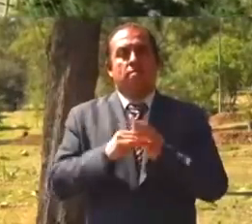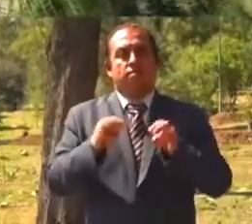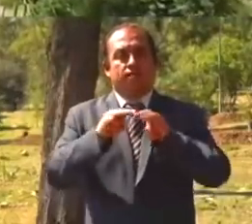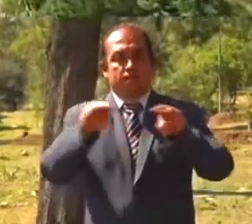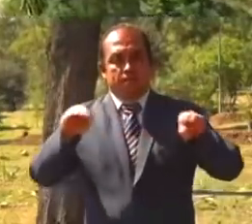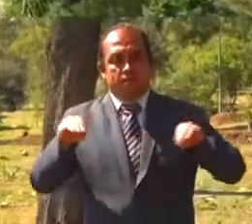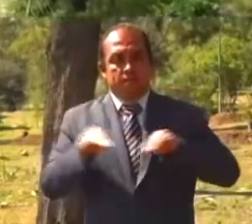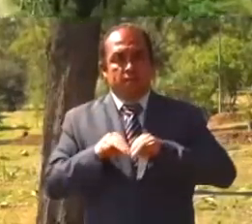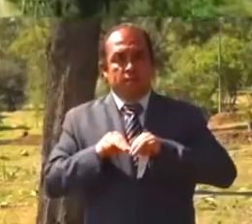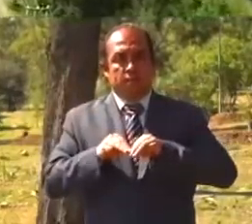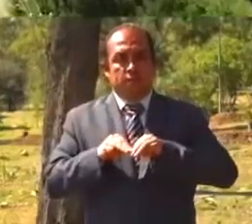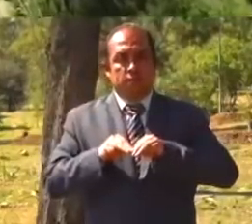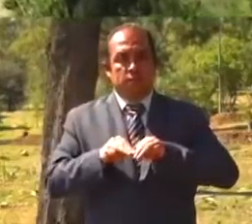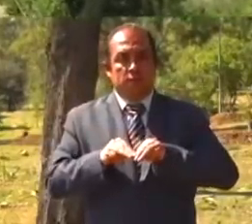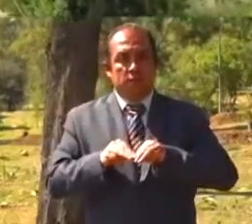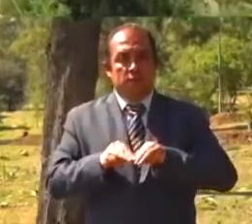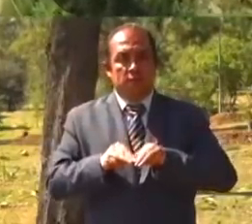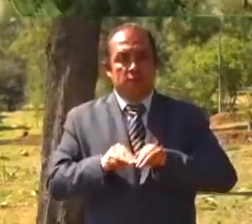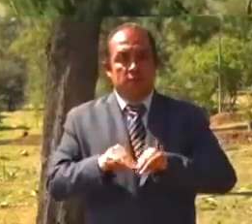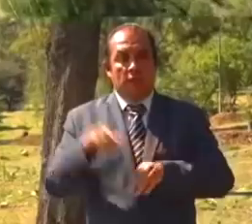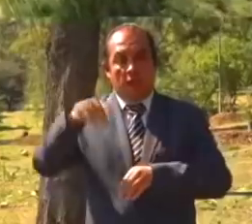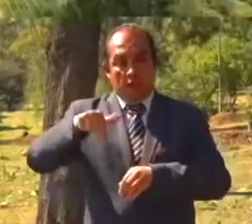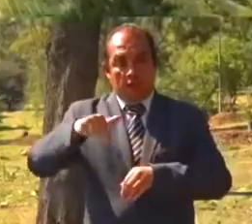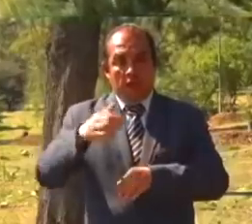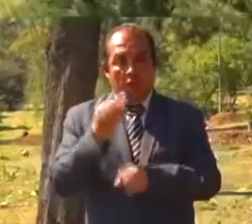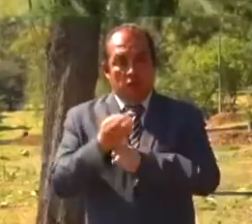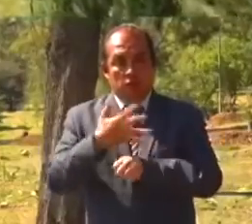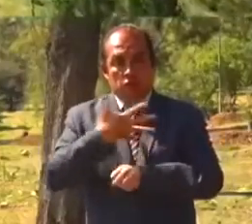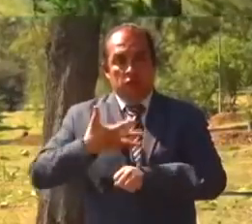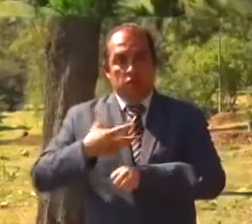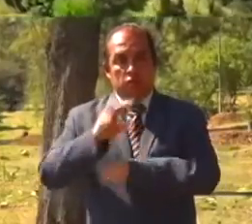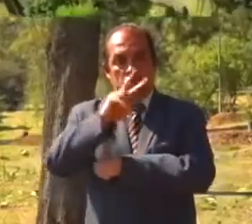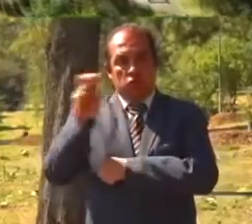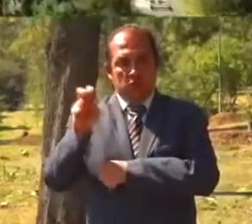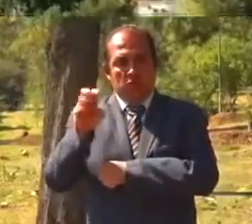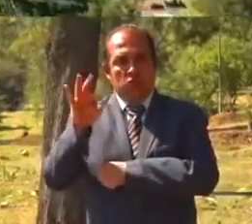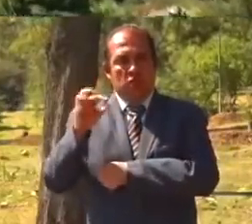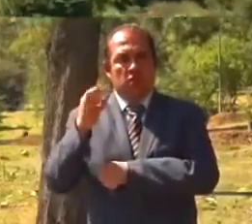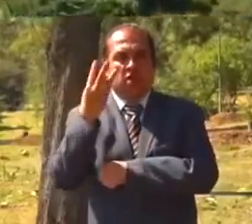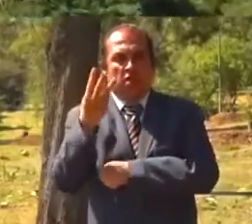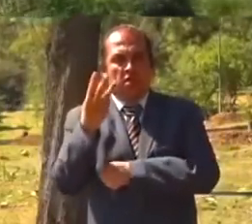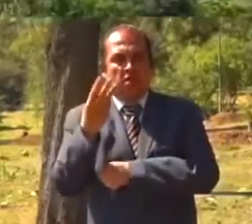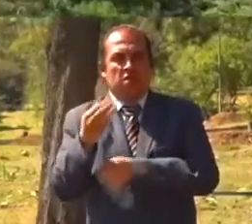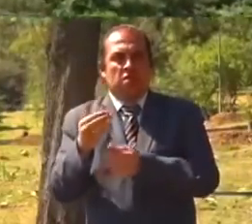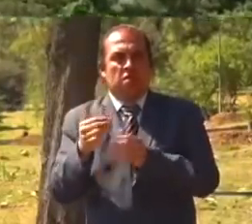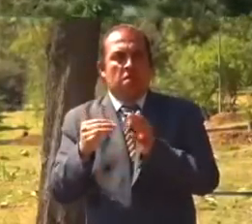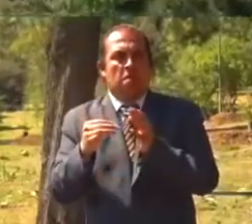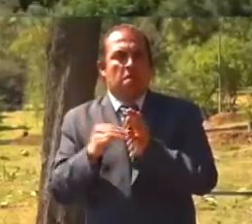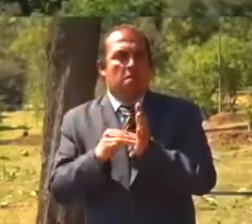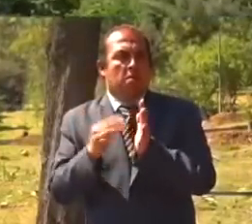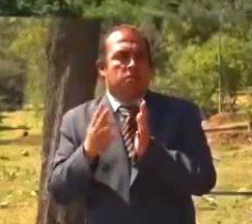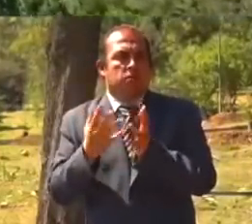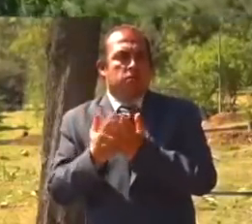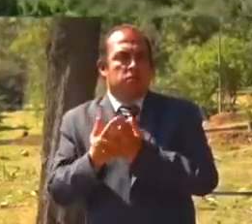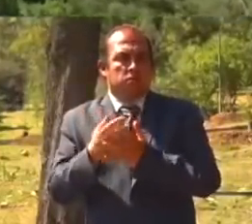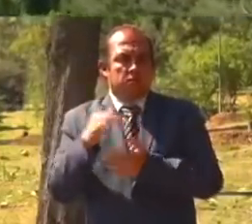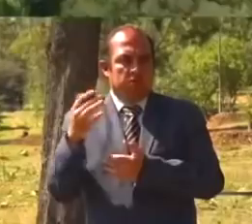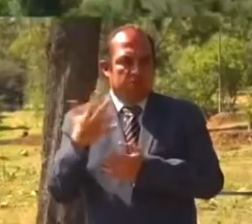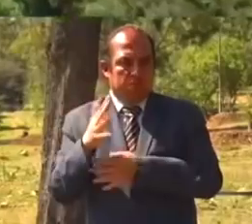en la que estamos ahorita tiene 243 y fracción y